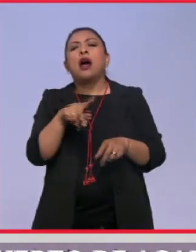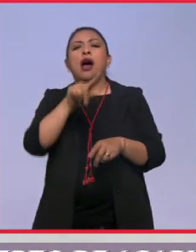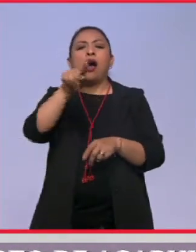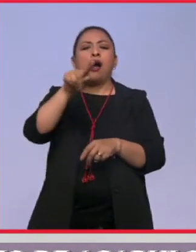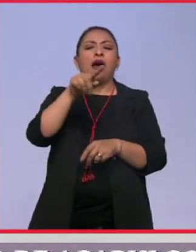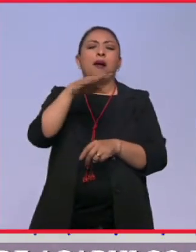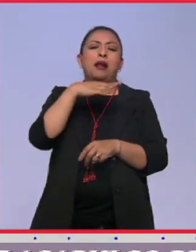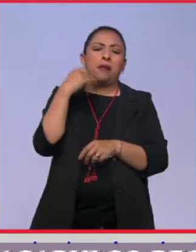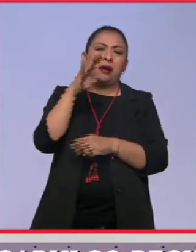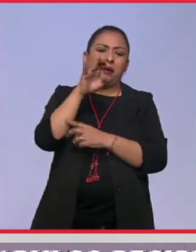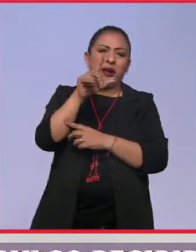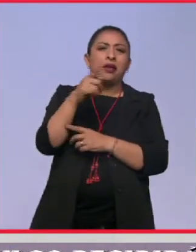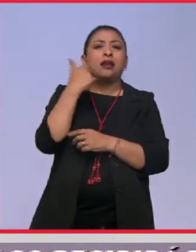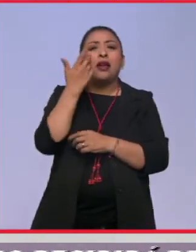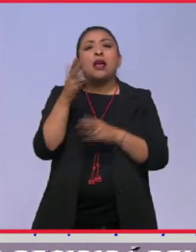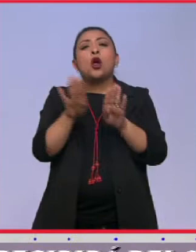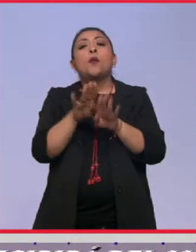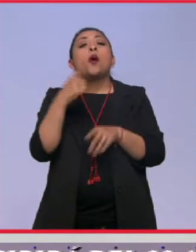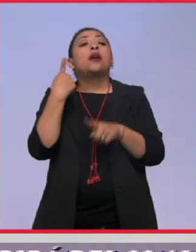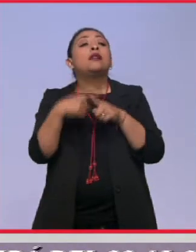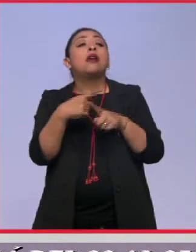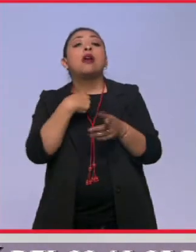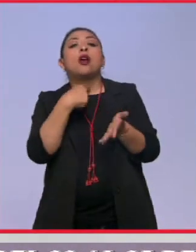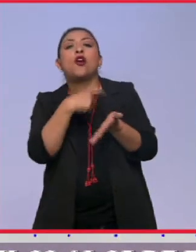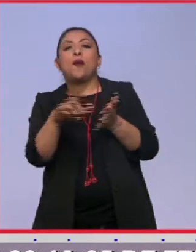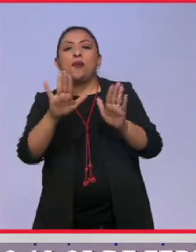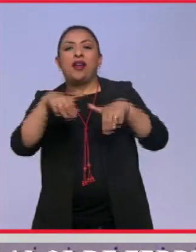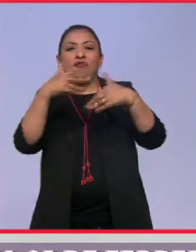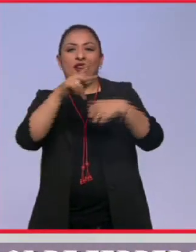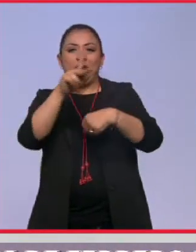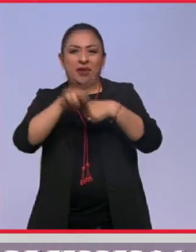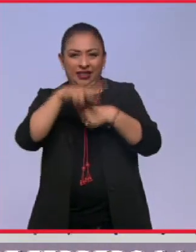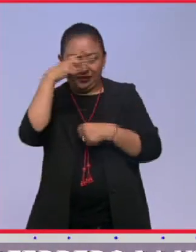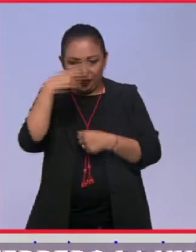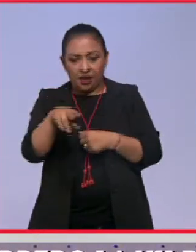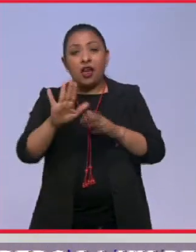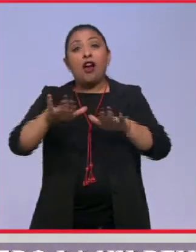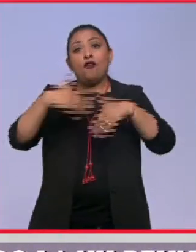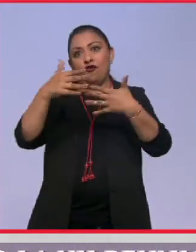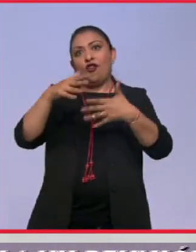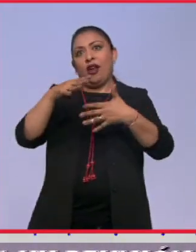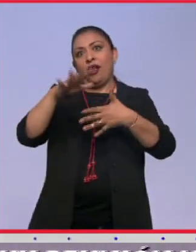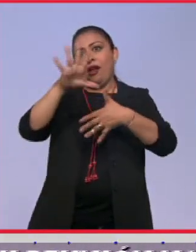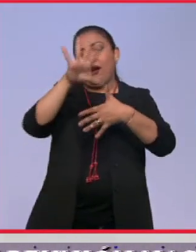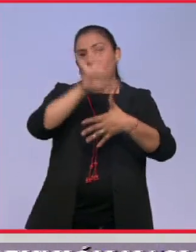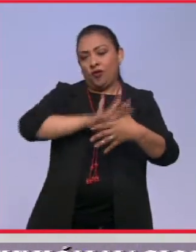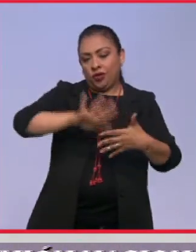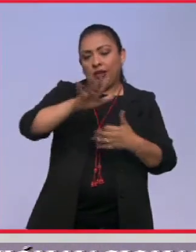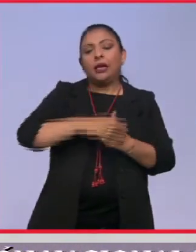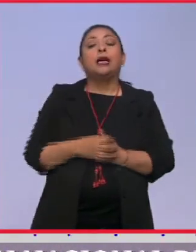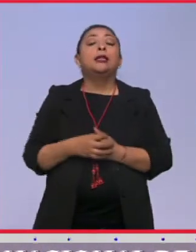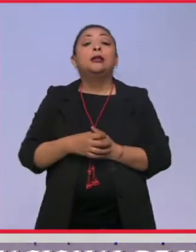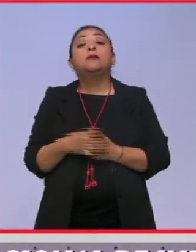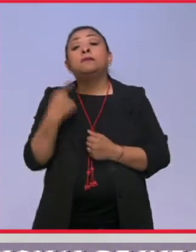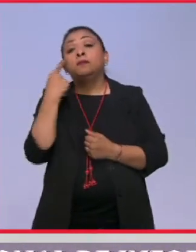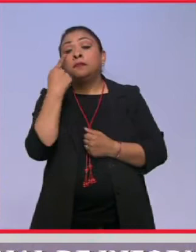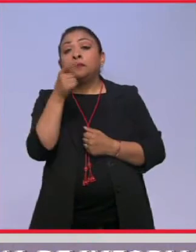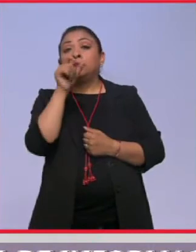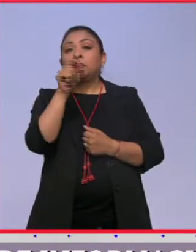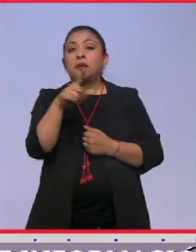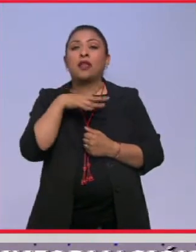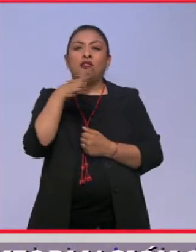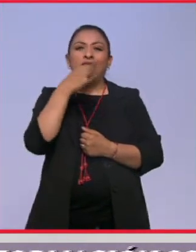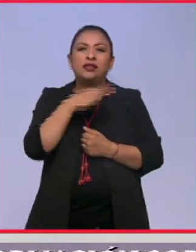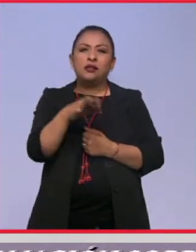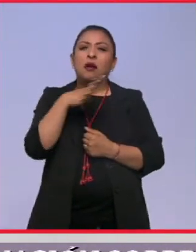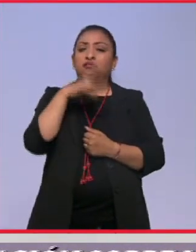a tratar de encontrar algún comprador fuera de nuestro país y fuera de nuestro continente, además, ¿no? Y como vemos también, el